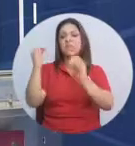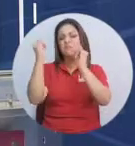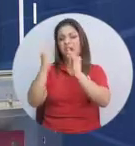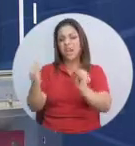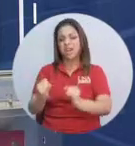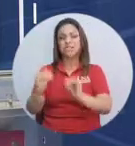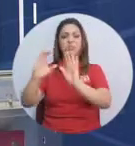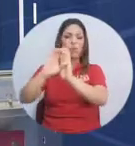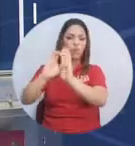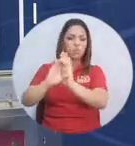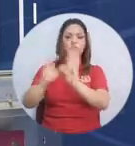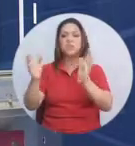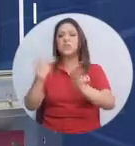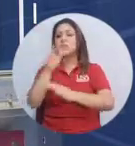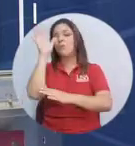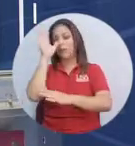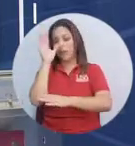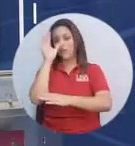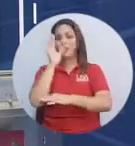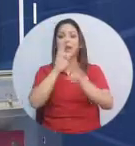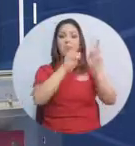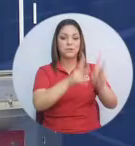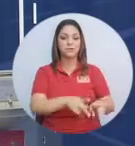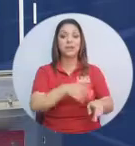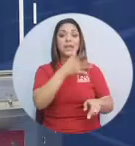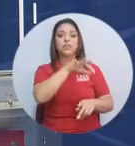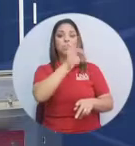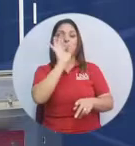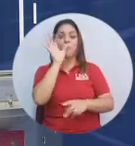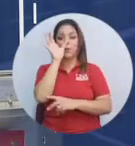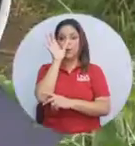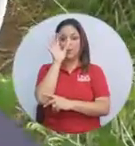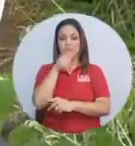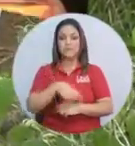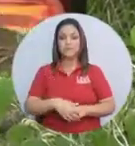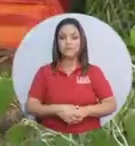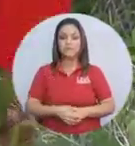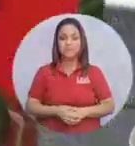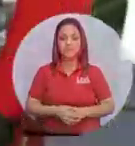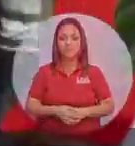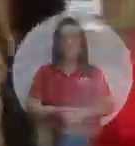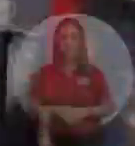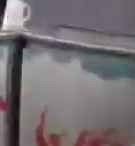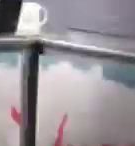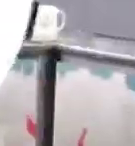víctimas, burlándose de esa persona a la que seleccionó como su blanco.